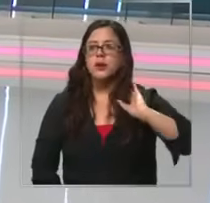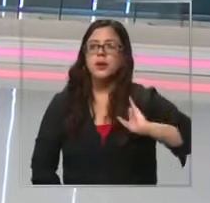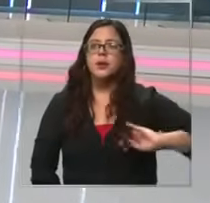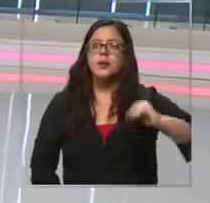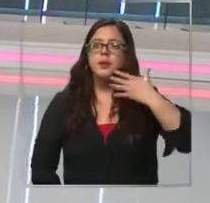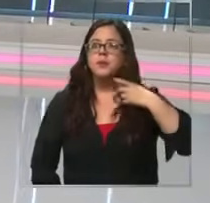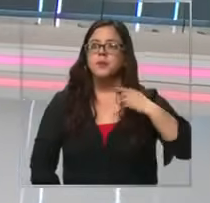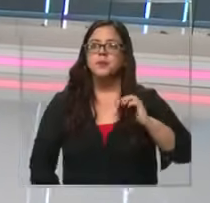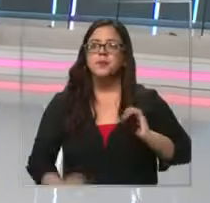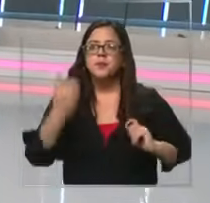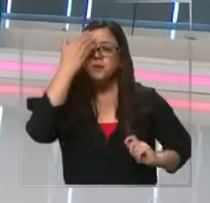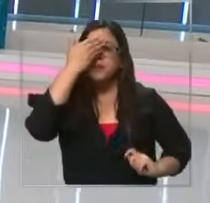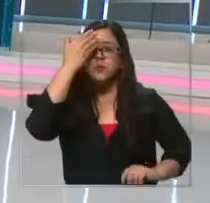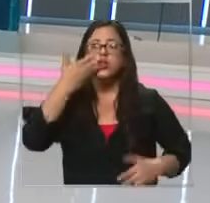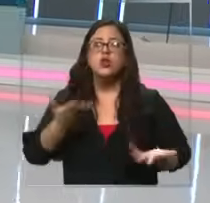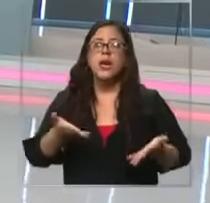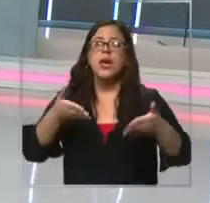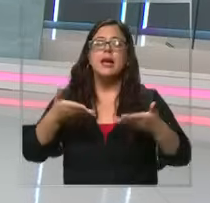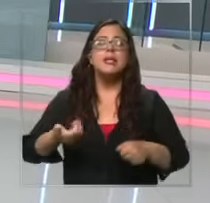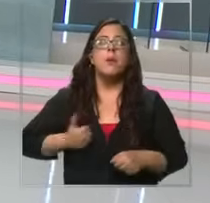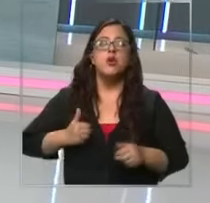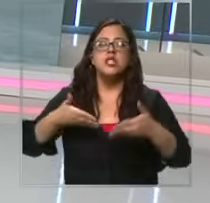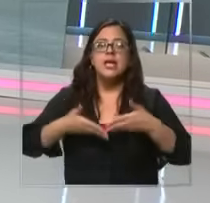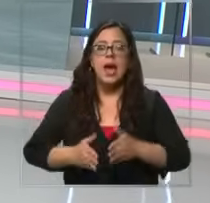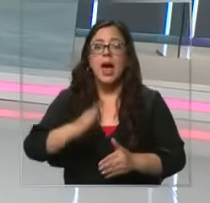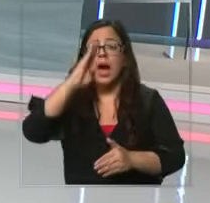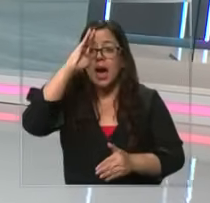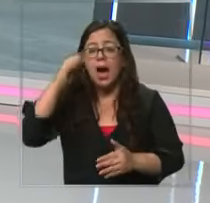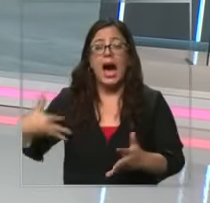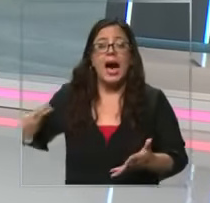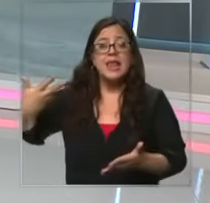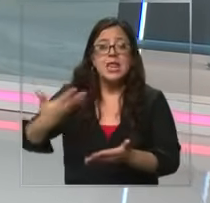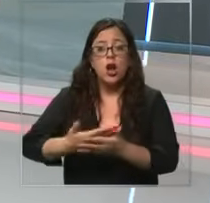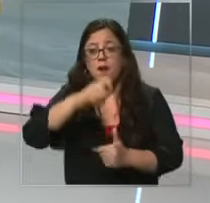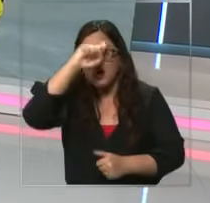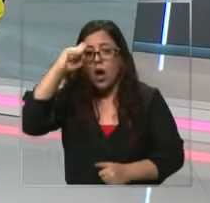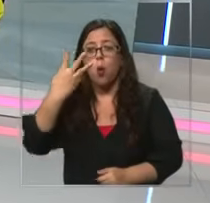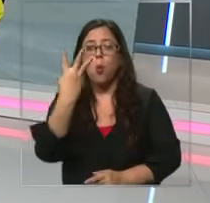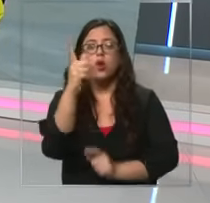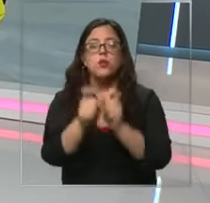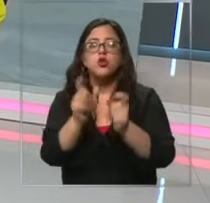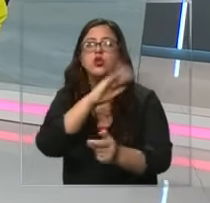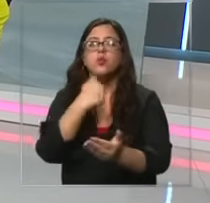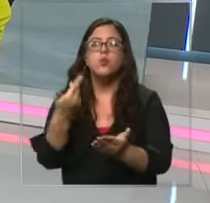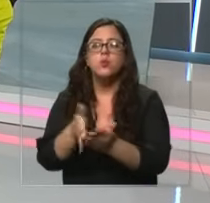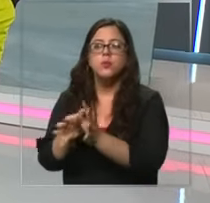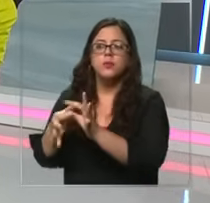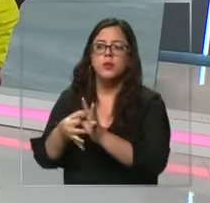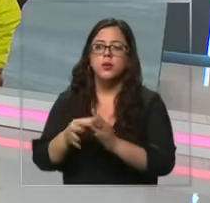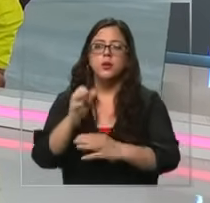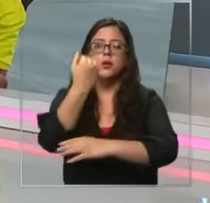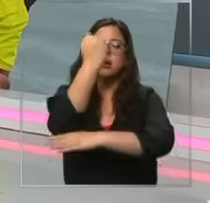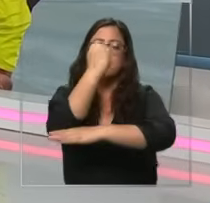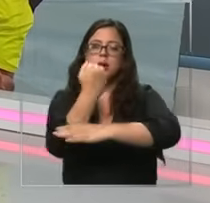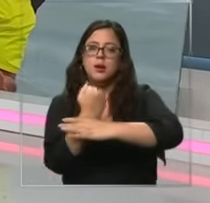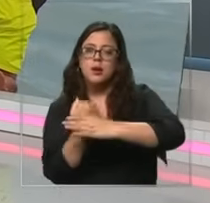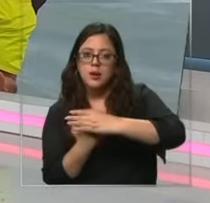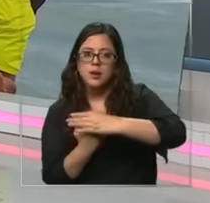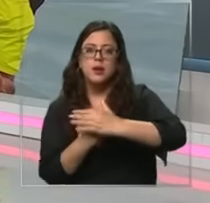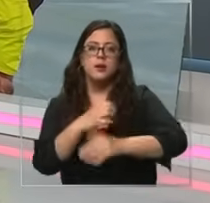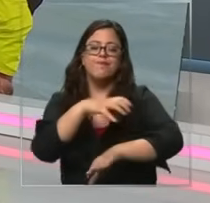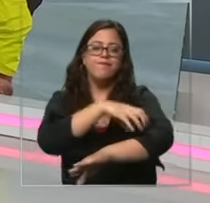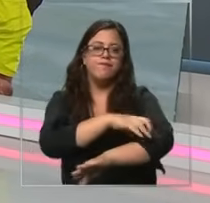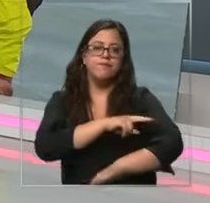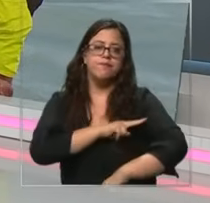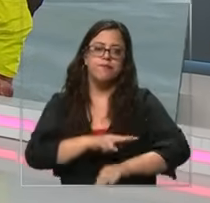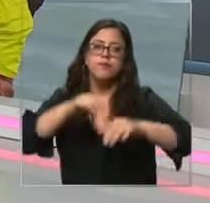Hay preocupación en la Policía Marítima porque en lo que va del verano ya se registran 4 fallecidos por inmersión en la región de Valparaíso, a pesar de